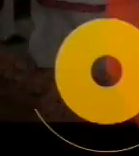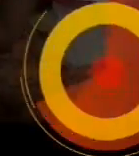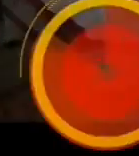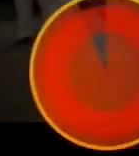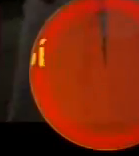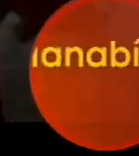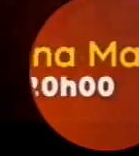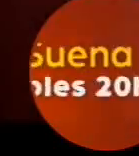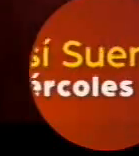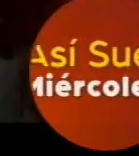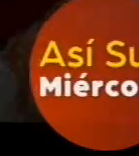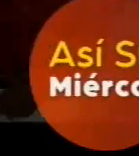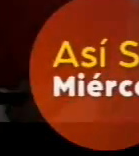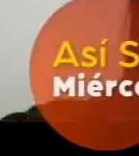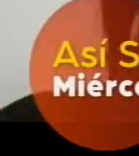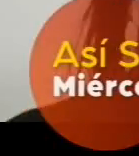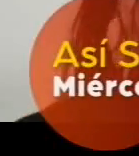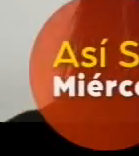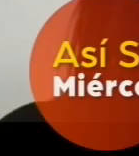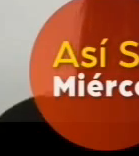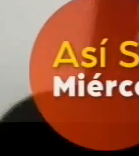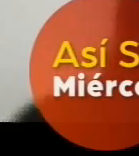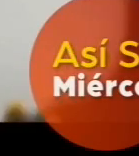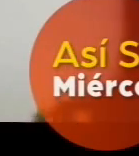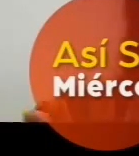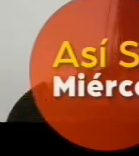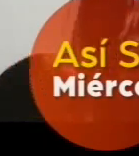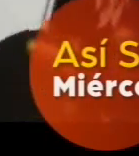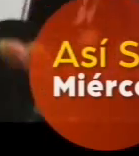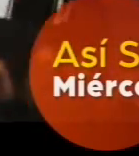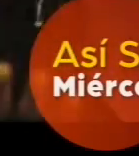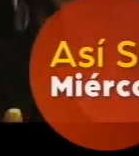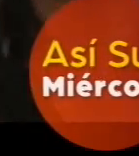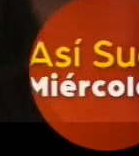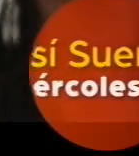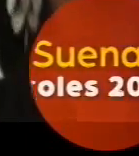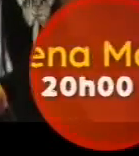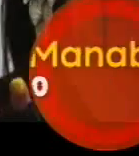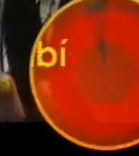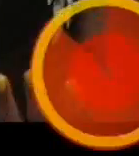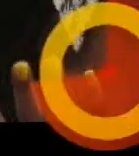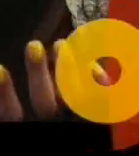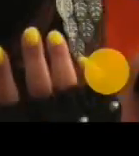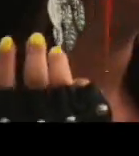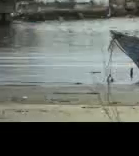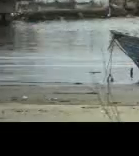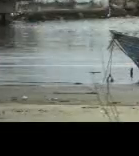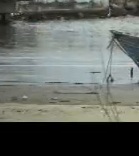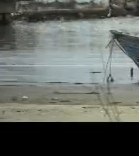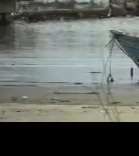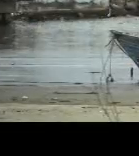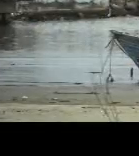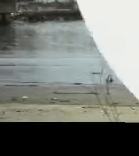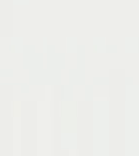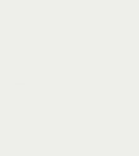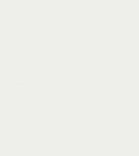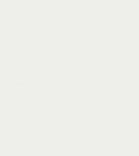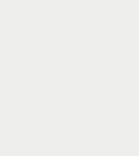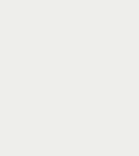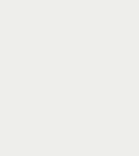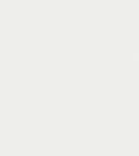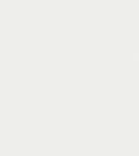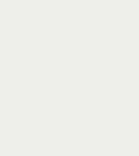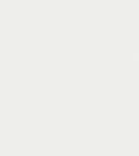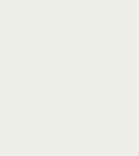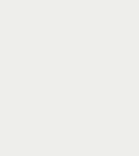hermosas, unos pasillos divinos. Así suena Manabí, miércoles 20 horas. Ecuador